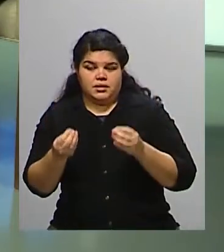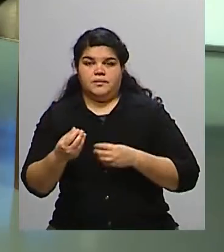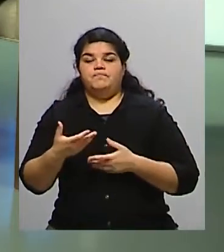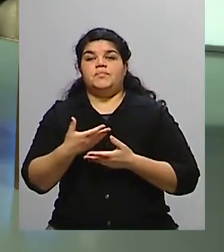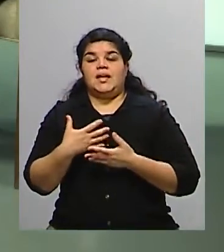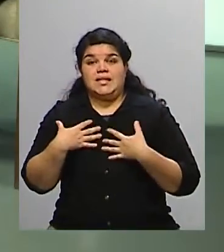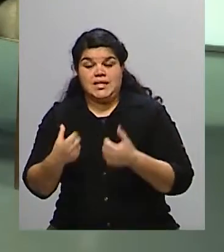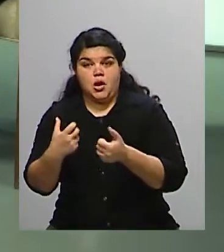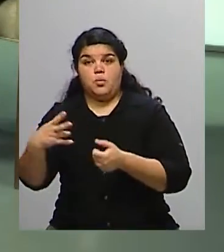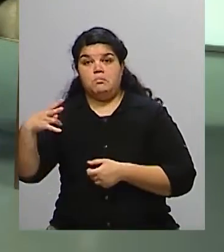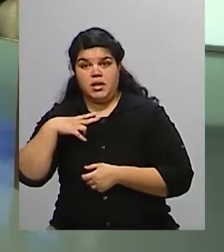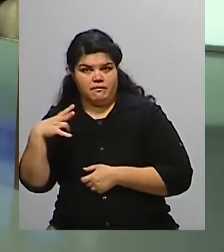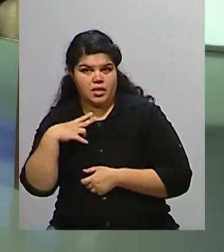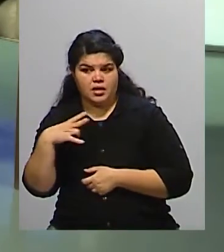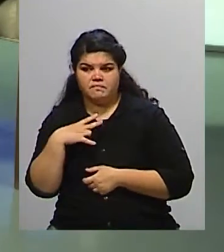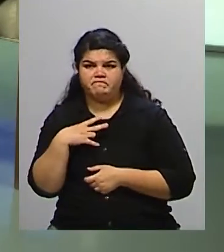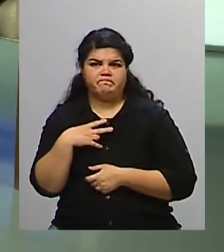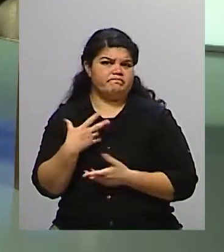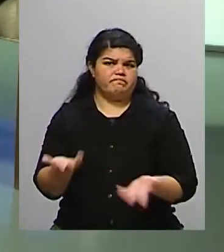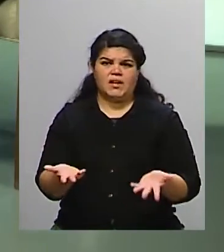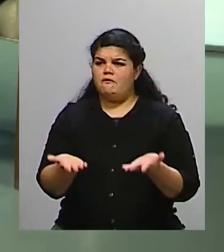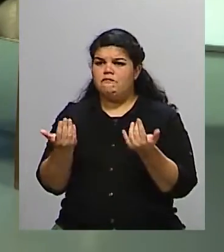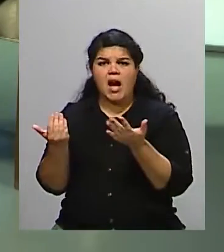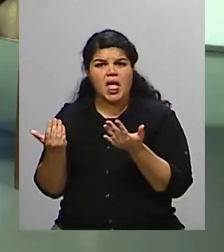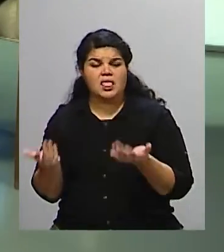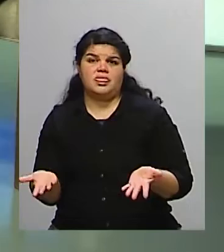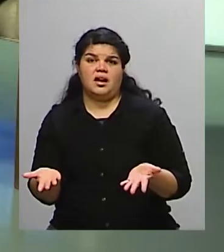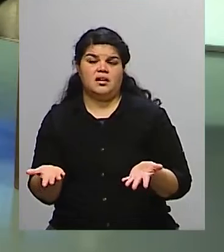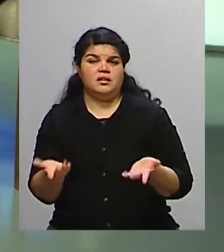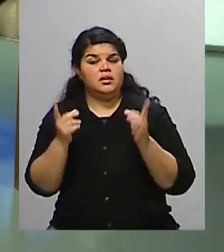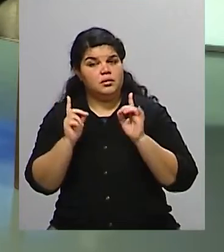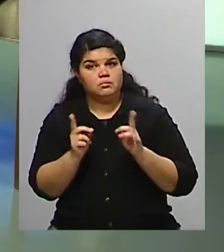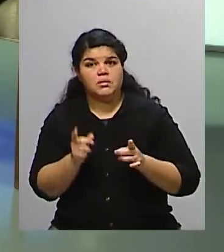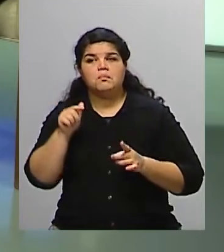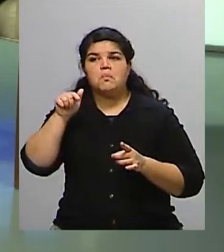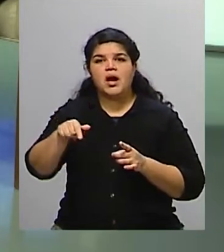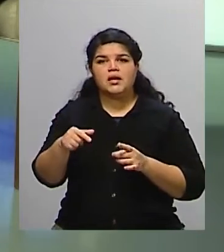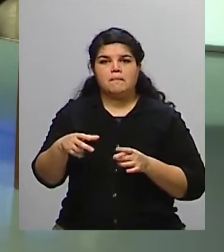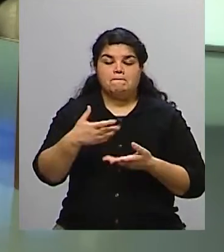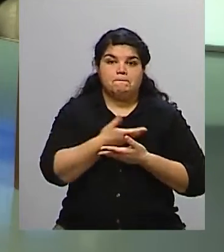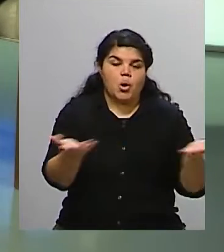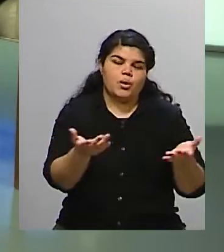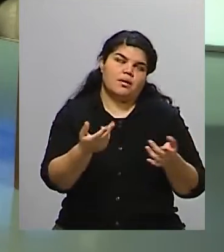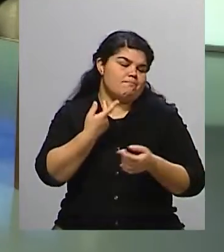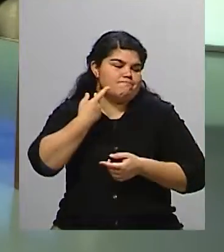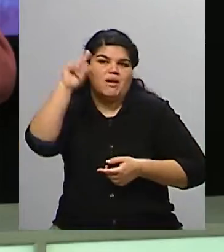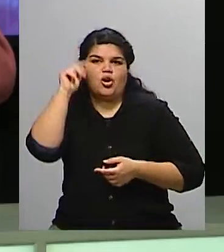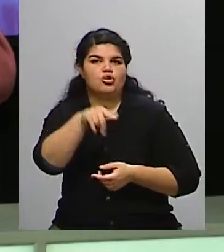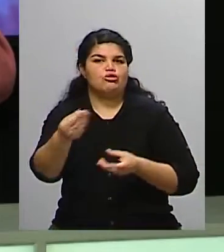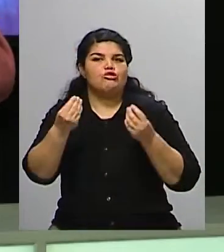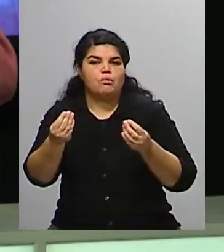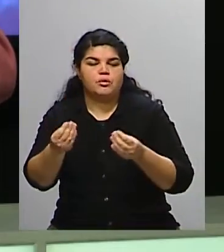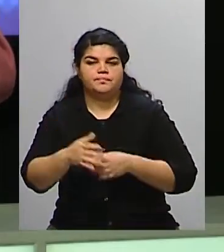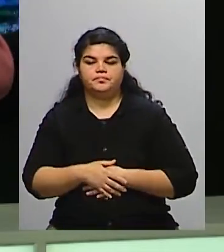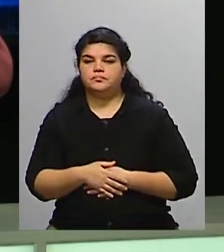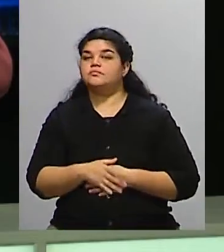los números no les dan, ni hablar en la salud pública. ¿Cuál es el panorama? En realidad la complejidad, ¿cuál es? Todo sistema de salud